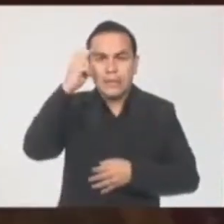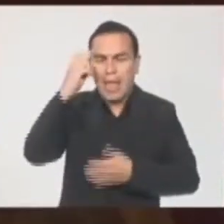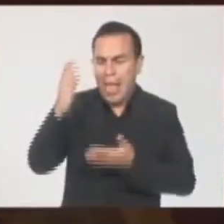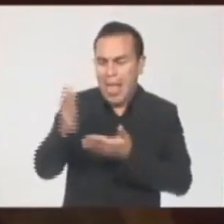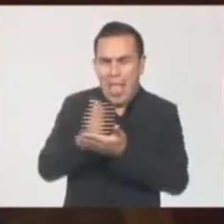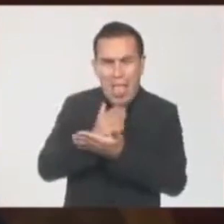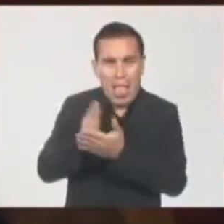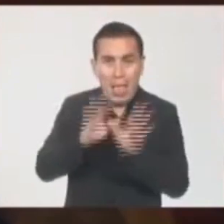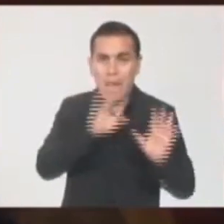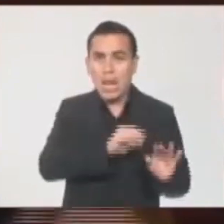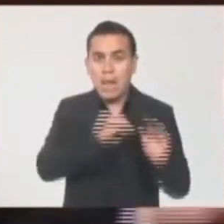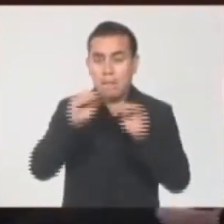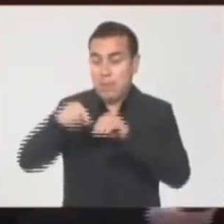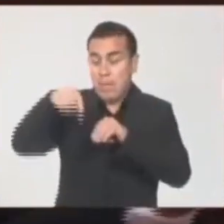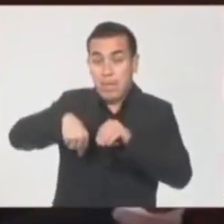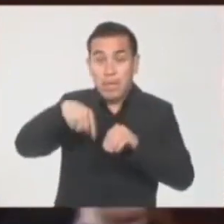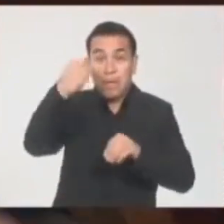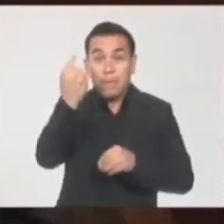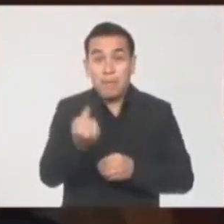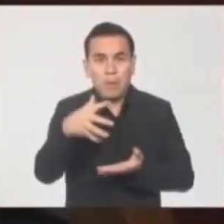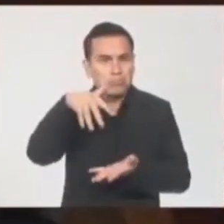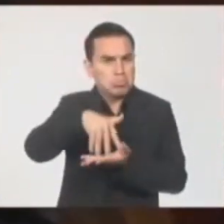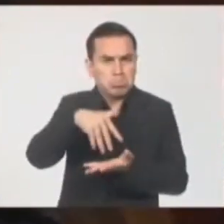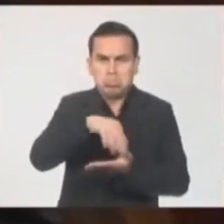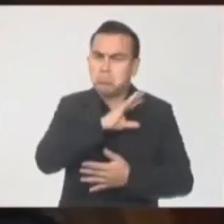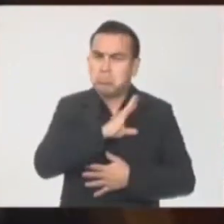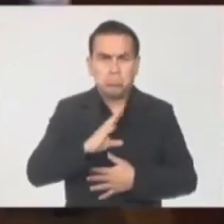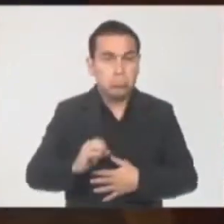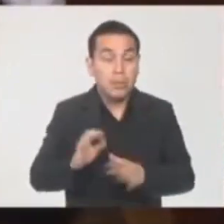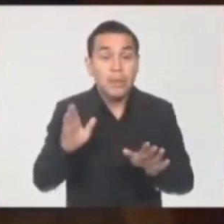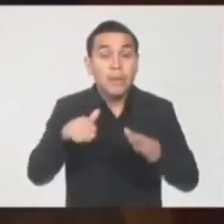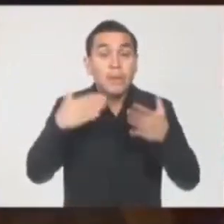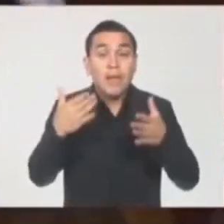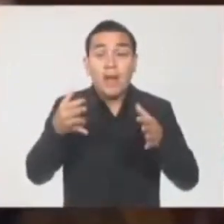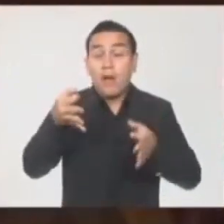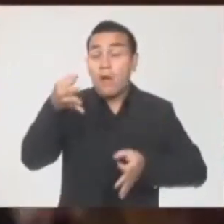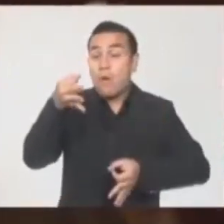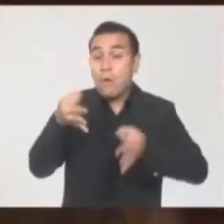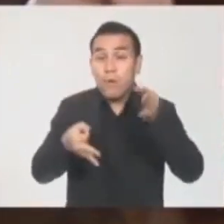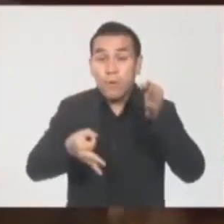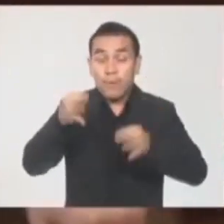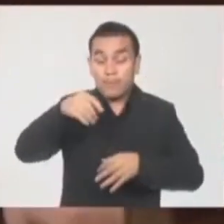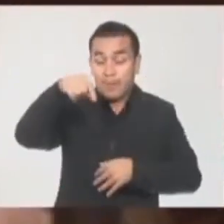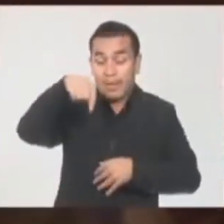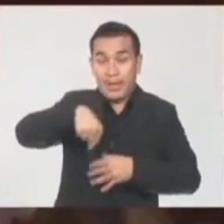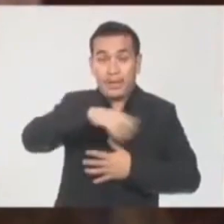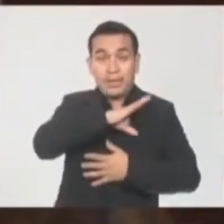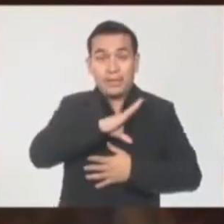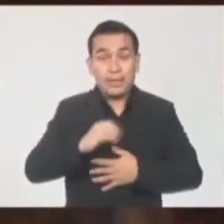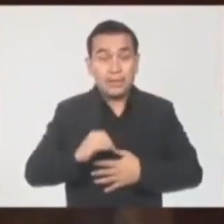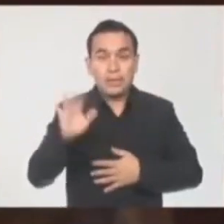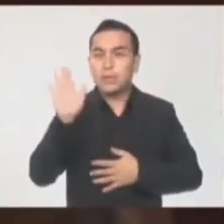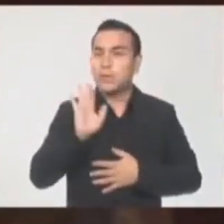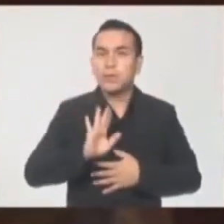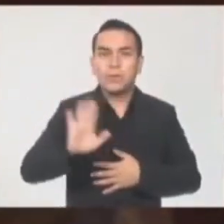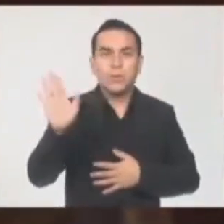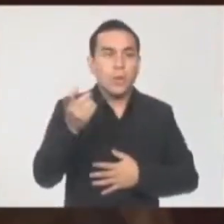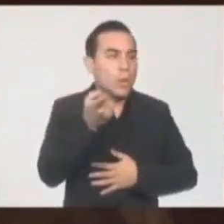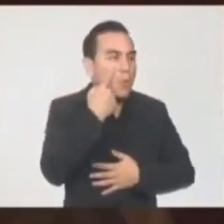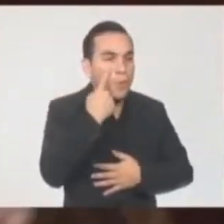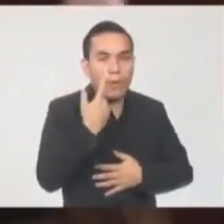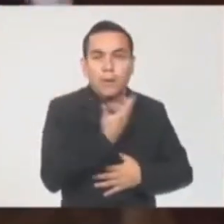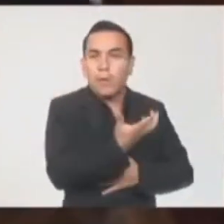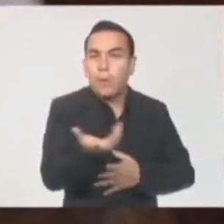3 cosas aplicaba para nuestro país, ¿o sí? Porque la justicia, aquí en El Salvador, nunca ha protegido a